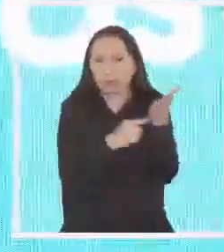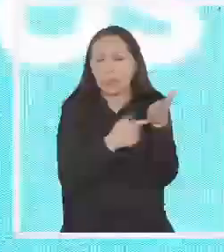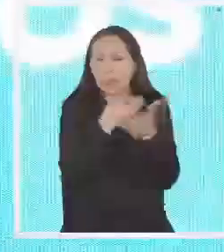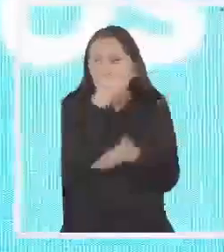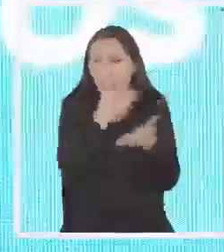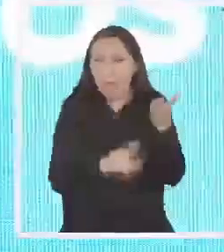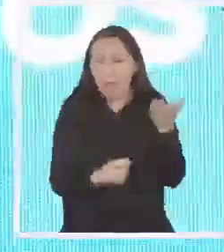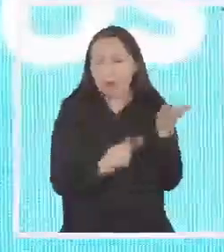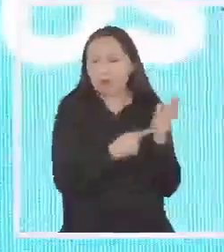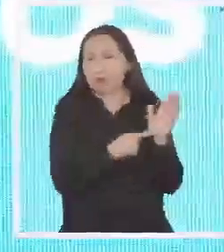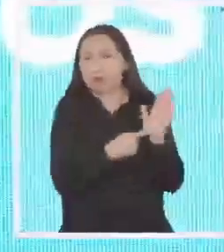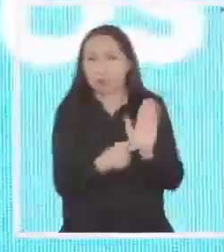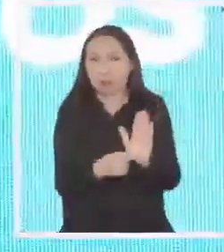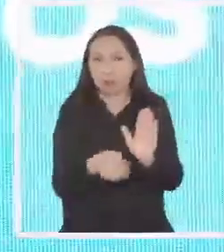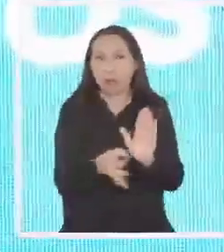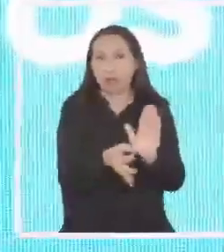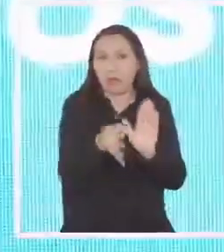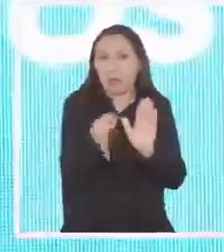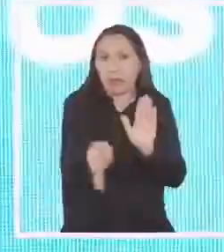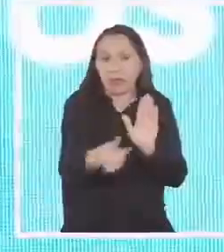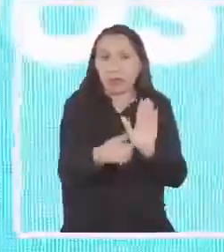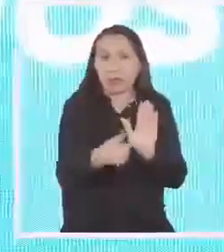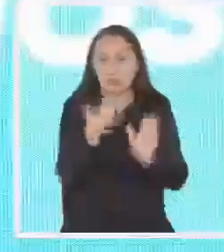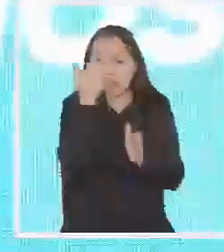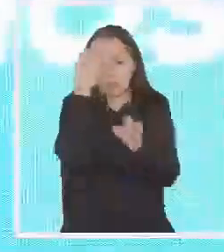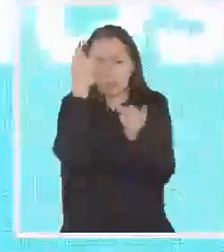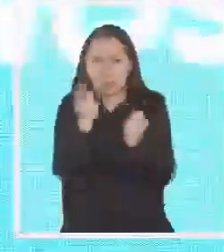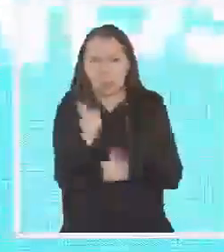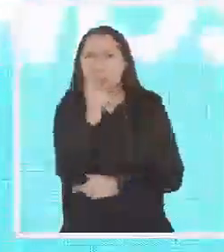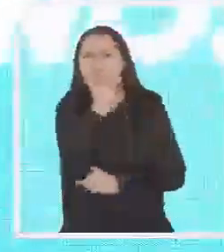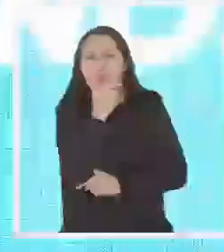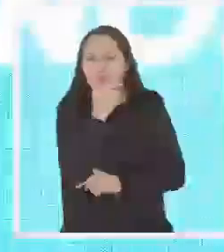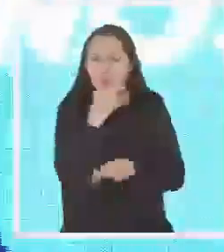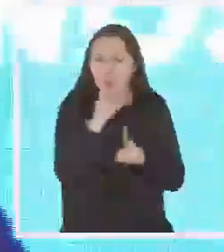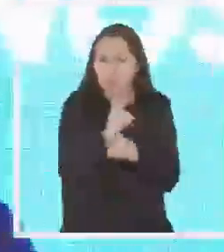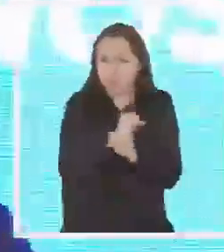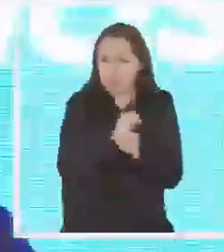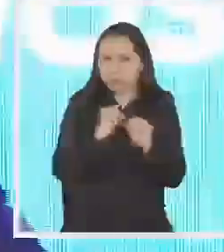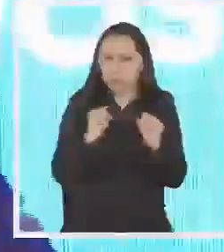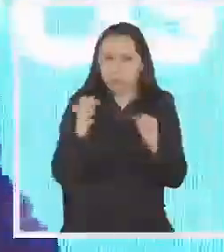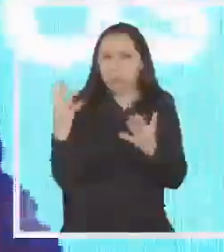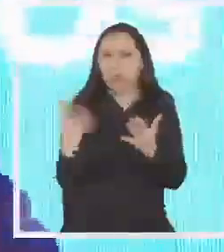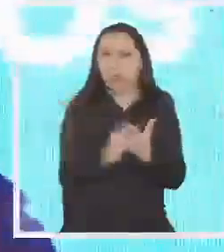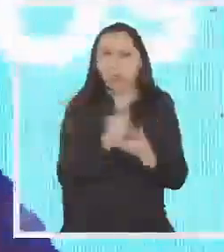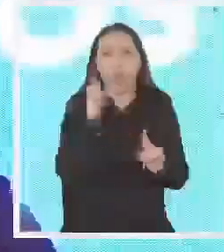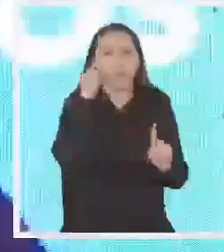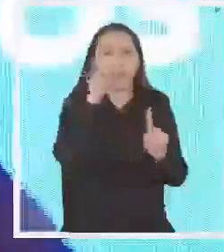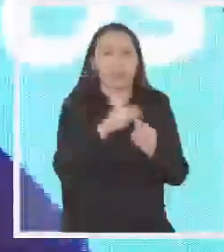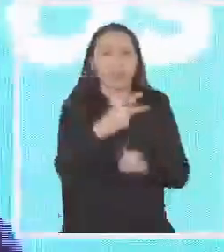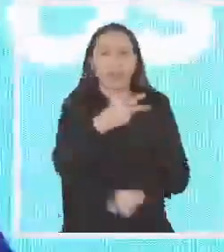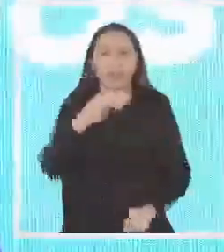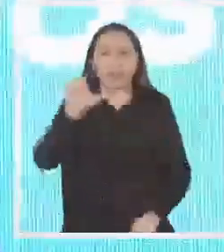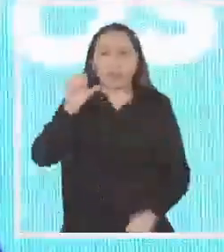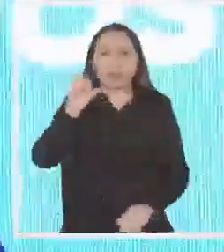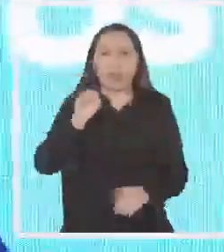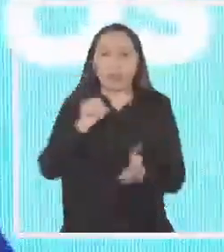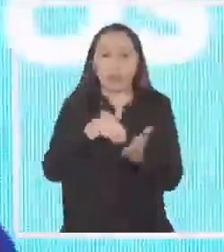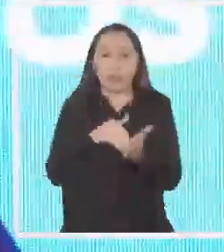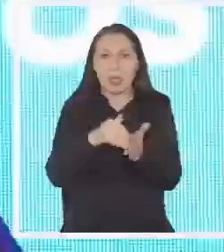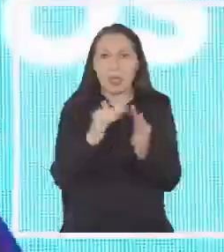diario que decía, expertos cuestionan la viabilidad de lograr la meta de 260.000